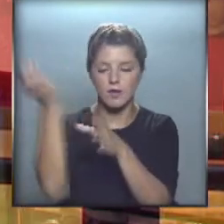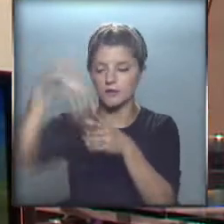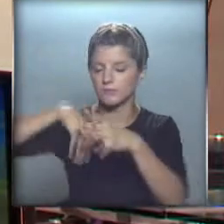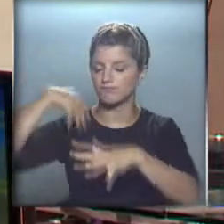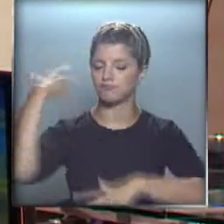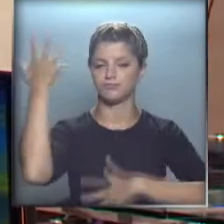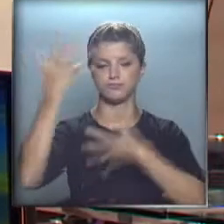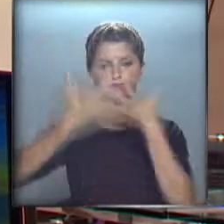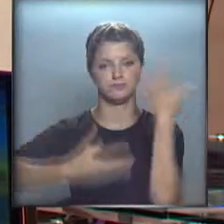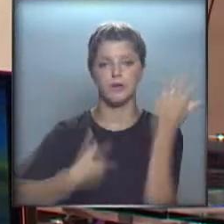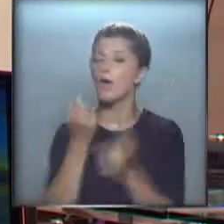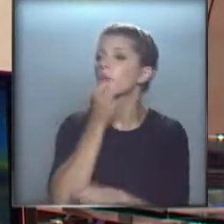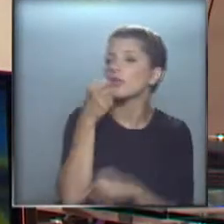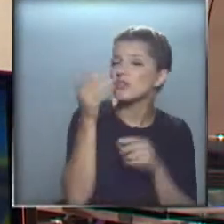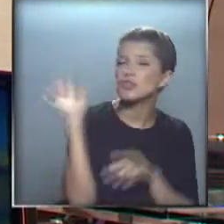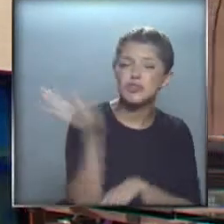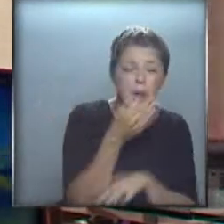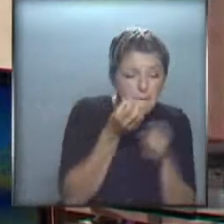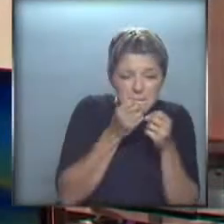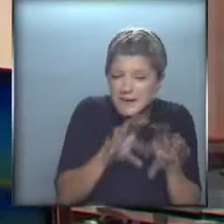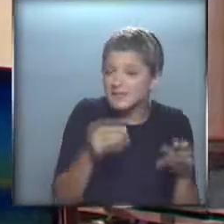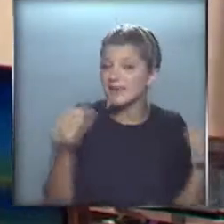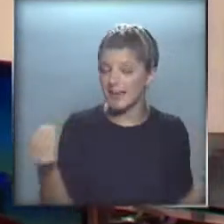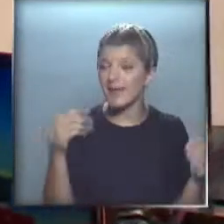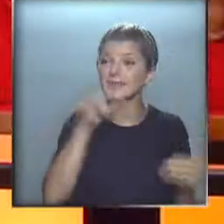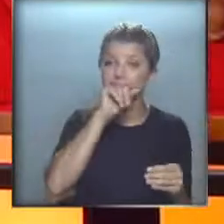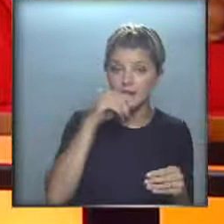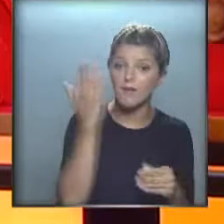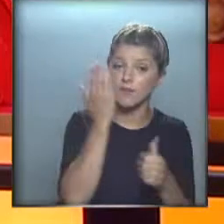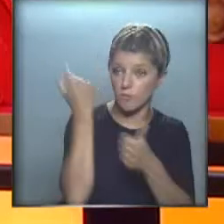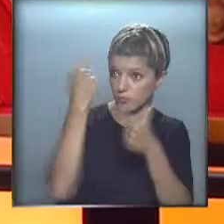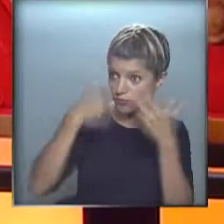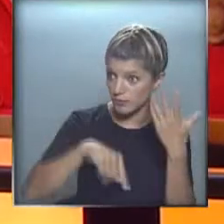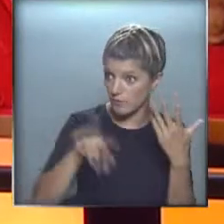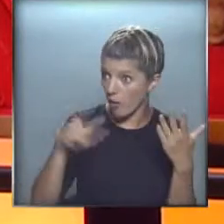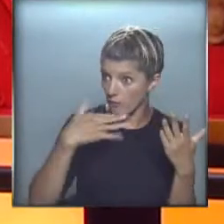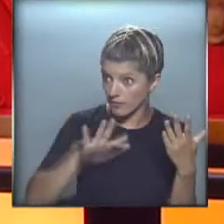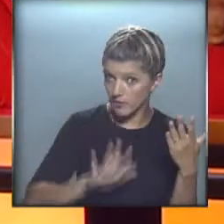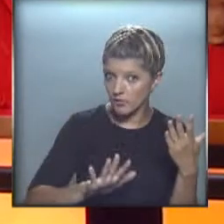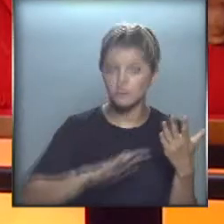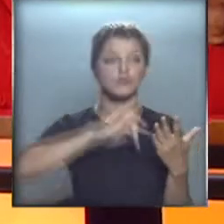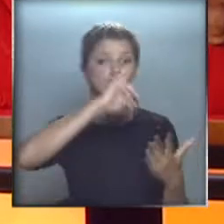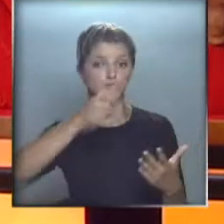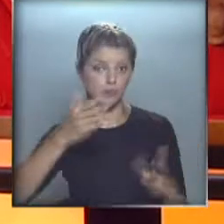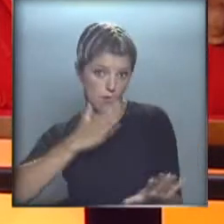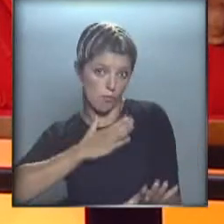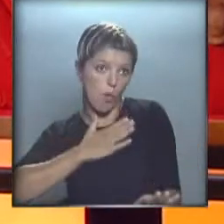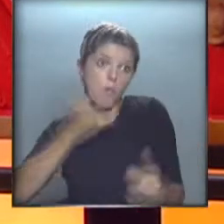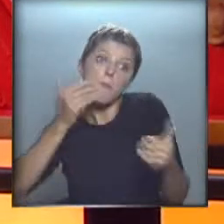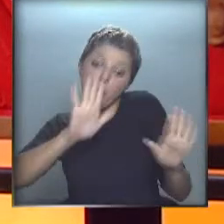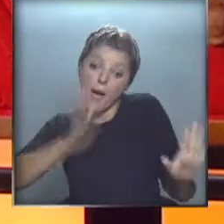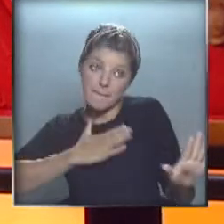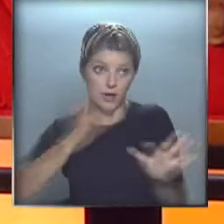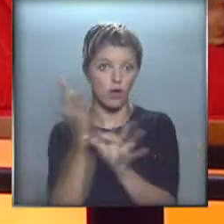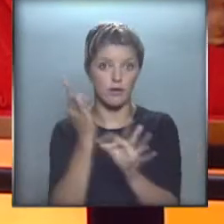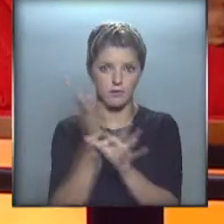el hilo del ovillo... La punta del ovillo empieza la red social, decís, a tu entender. Sí, por lo menos lo que pasa ahí en el colegio. Pero